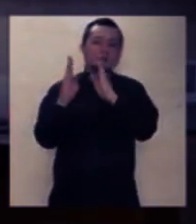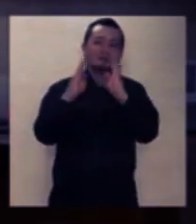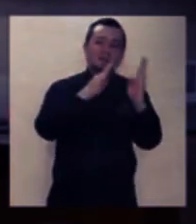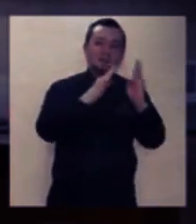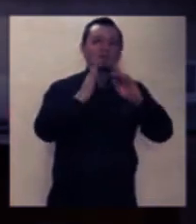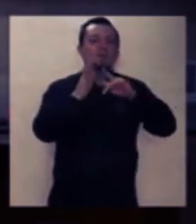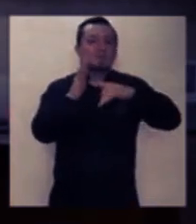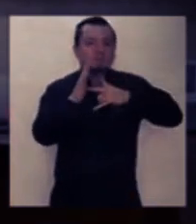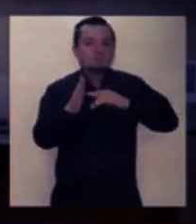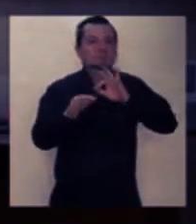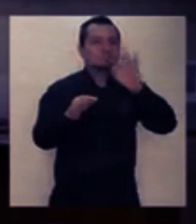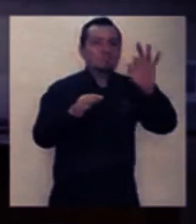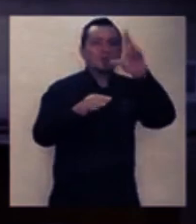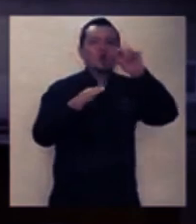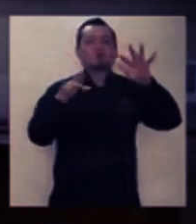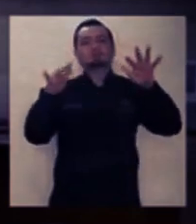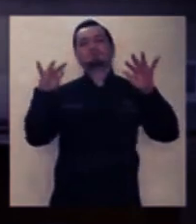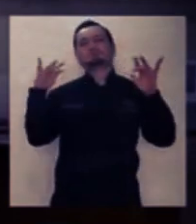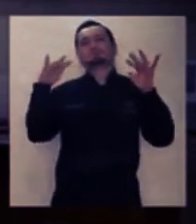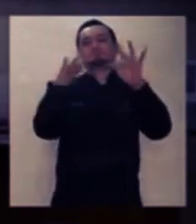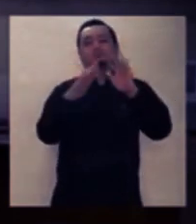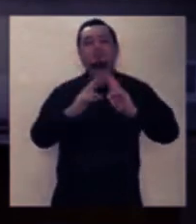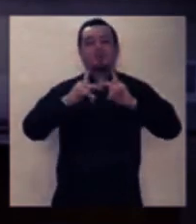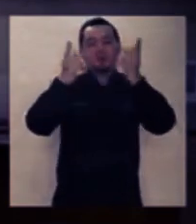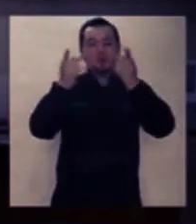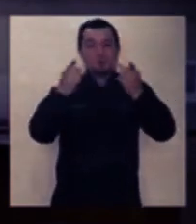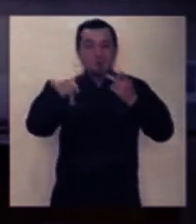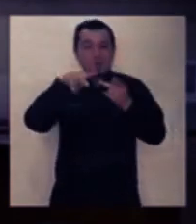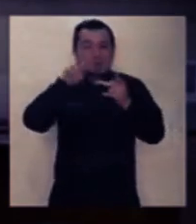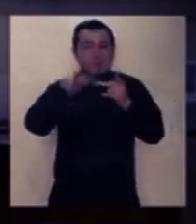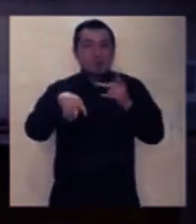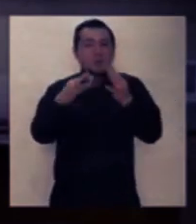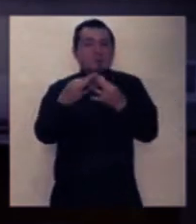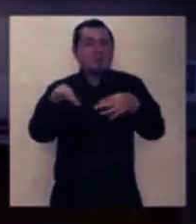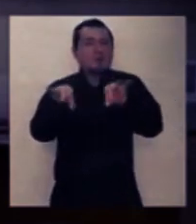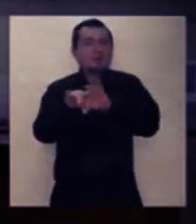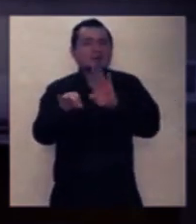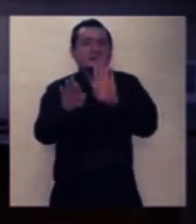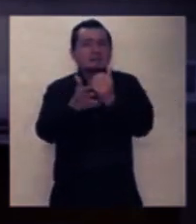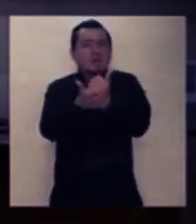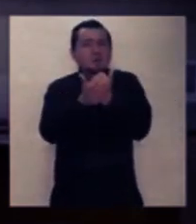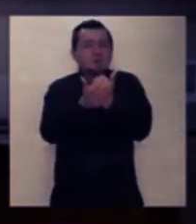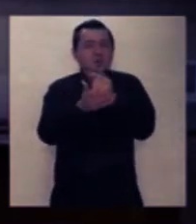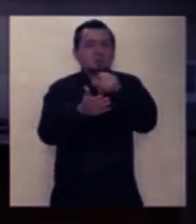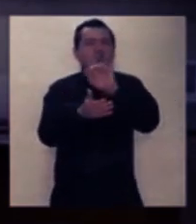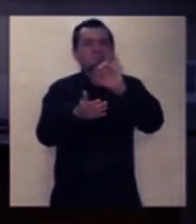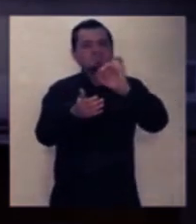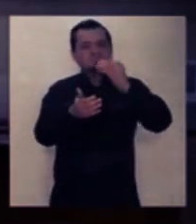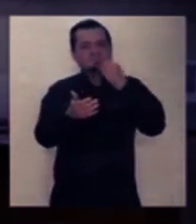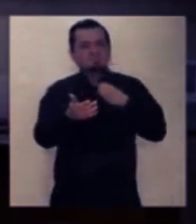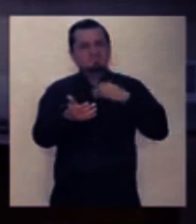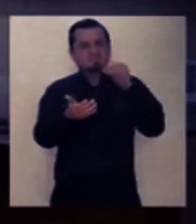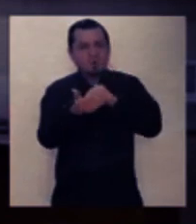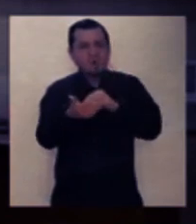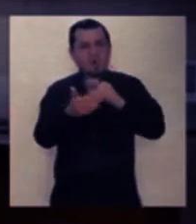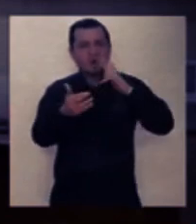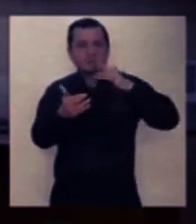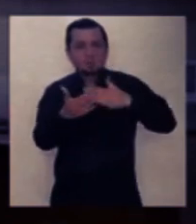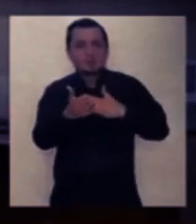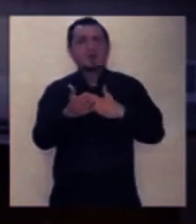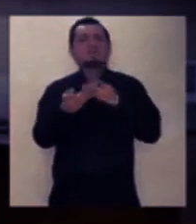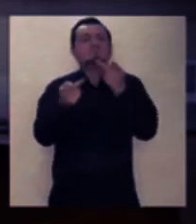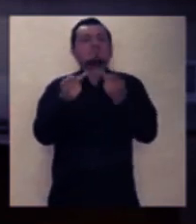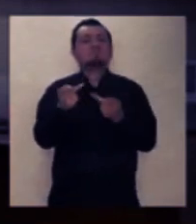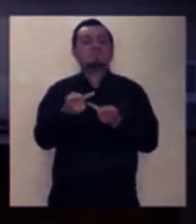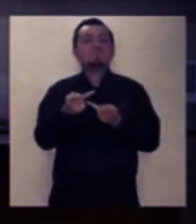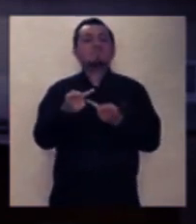establecer horarios de ingreso y salida escalonados para sus trabajadores. Estamos en un momento clave. Si actuamos con responsabilidad,